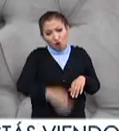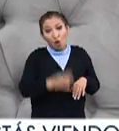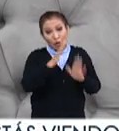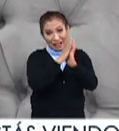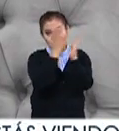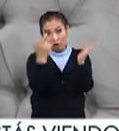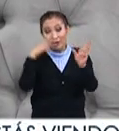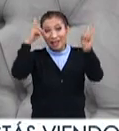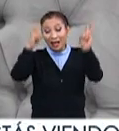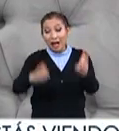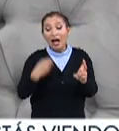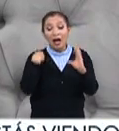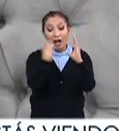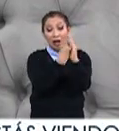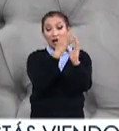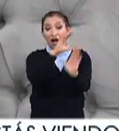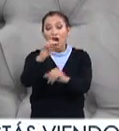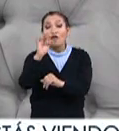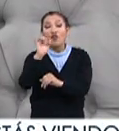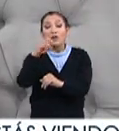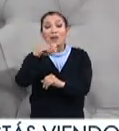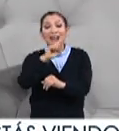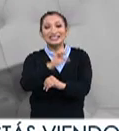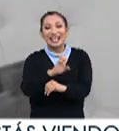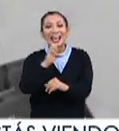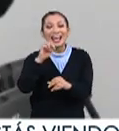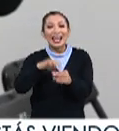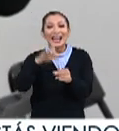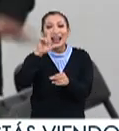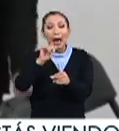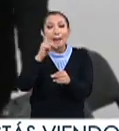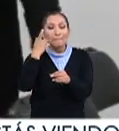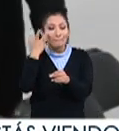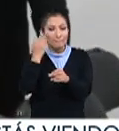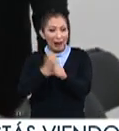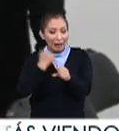un libro que se llama Formarse en la Práctica,